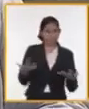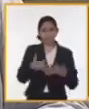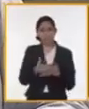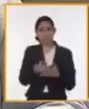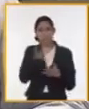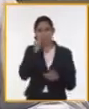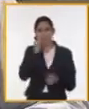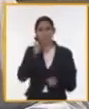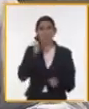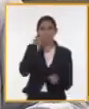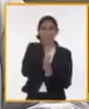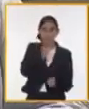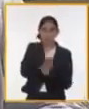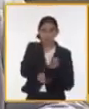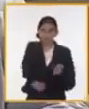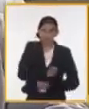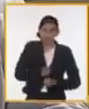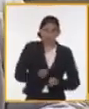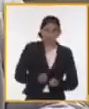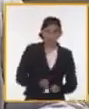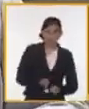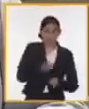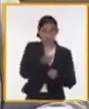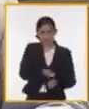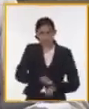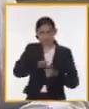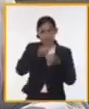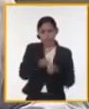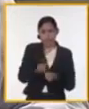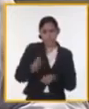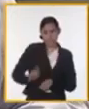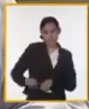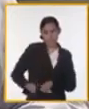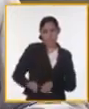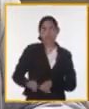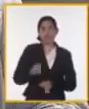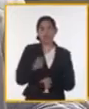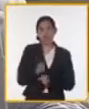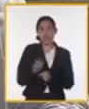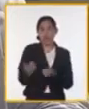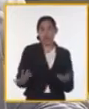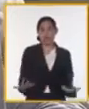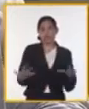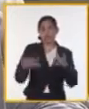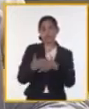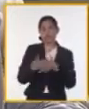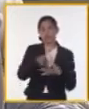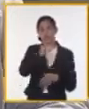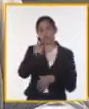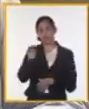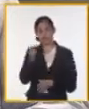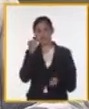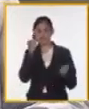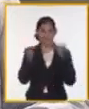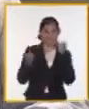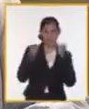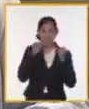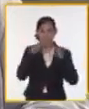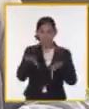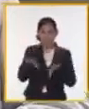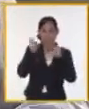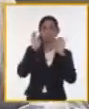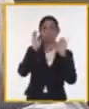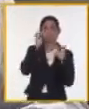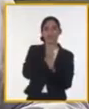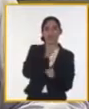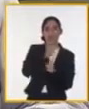hay mejores resultados económicos, hay más aprovechamiento de la fuerza laboral. En estas 200 que tenemos identificadas se trabaja nada más 3